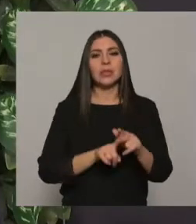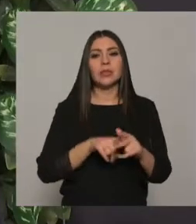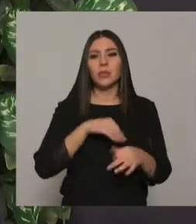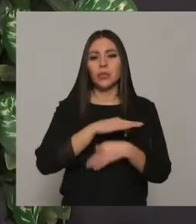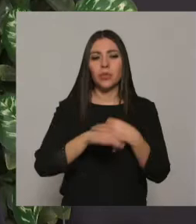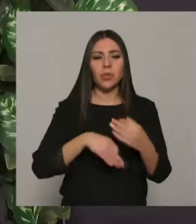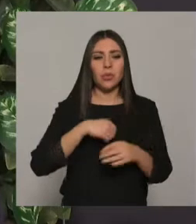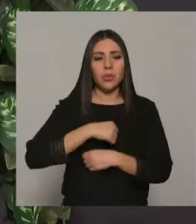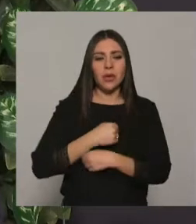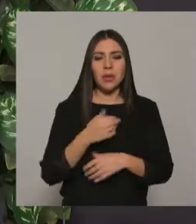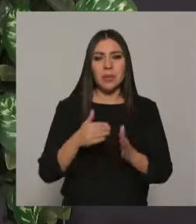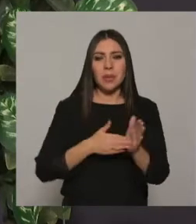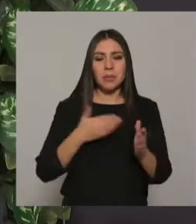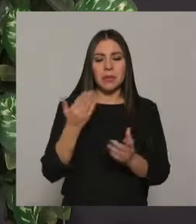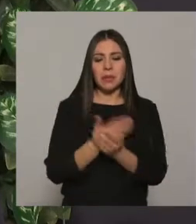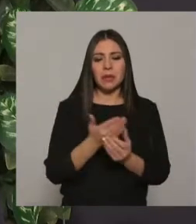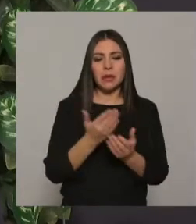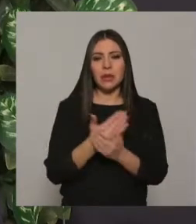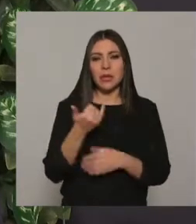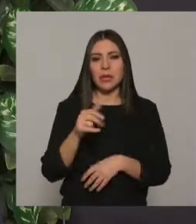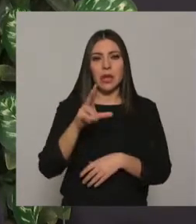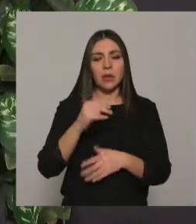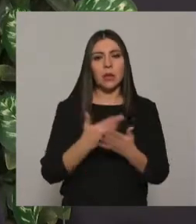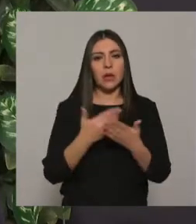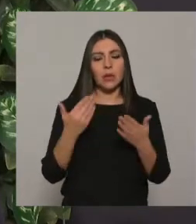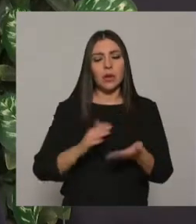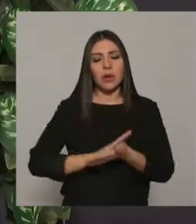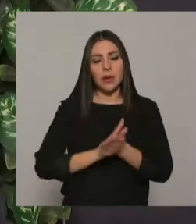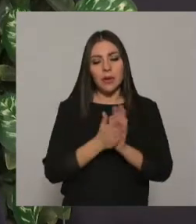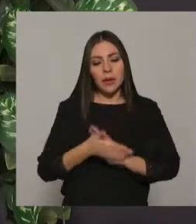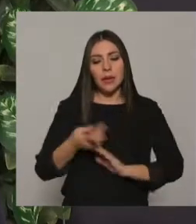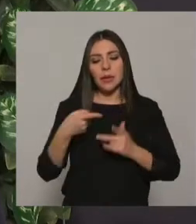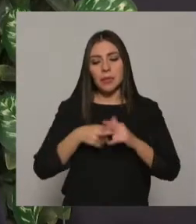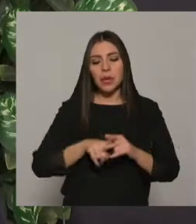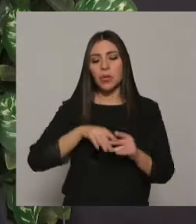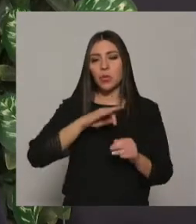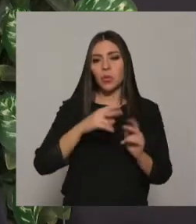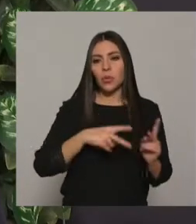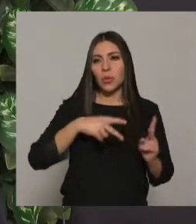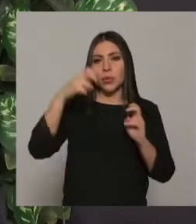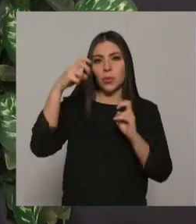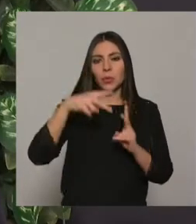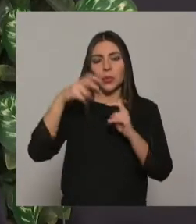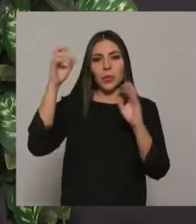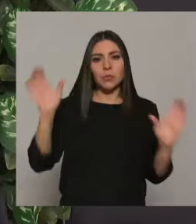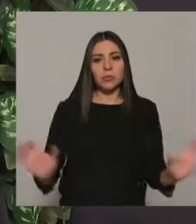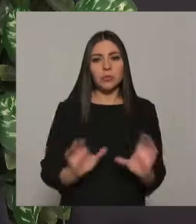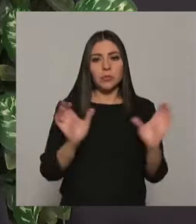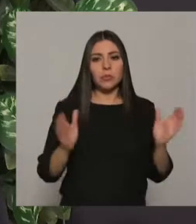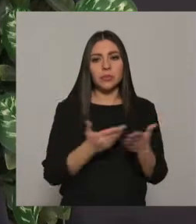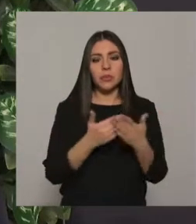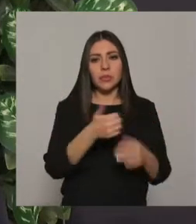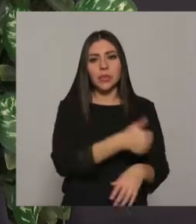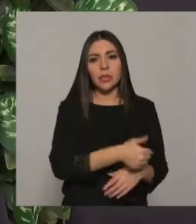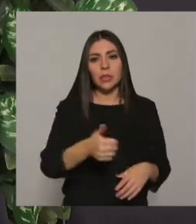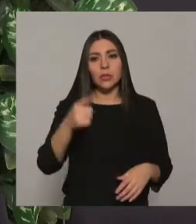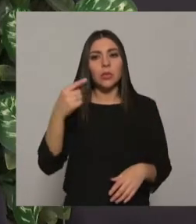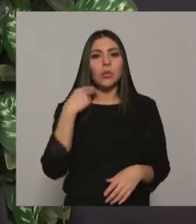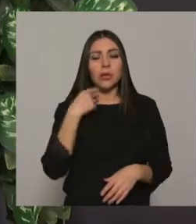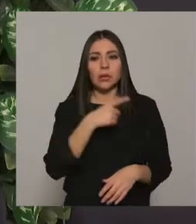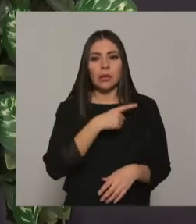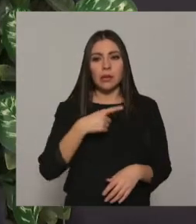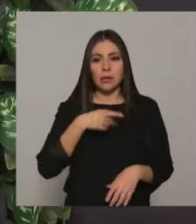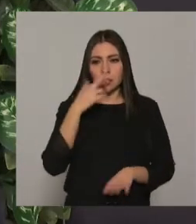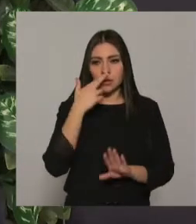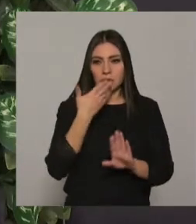del archivo, pero empezamos con los índices. ¿Sí? Ya cada notario debe llevar su